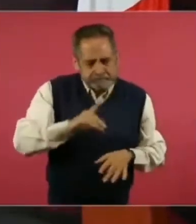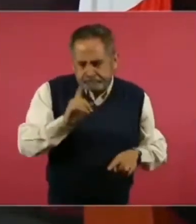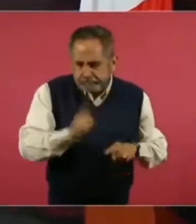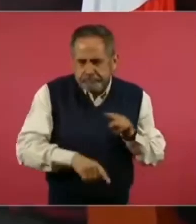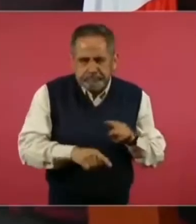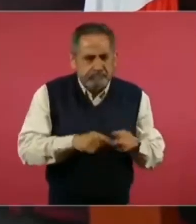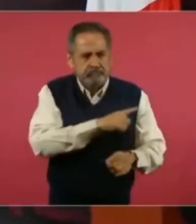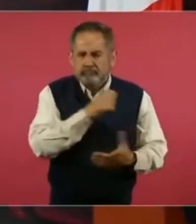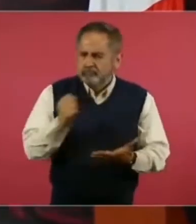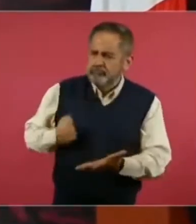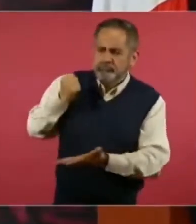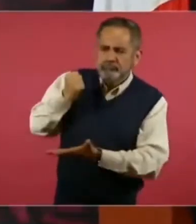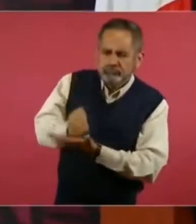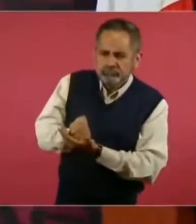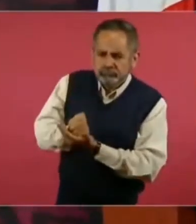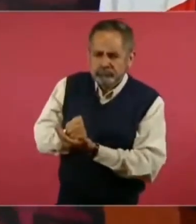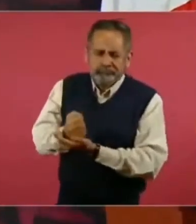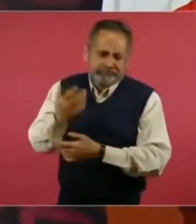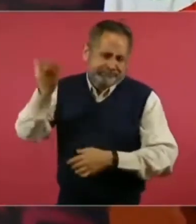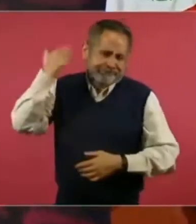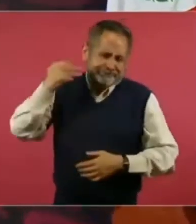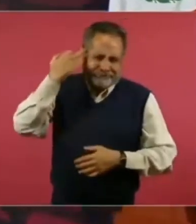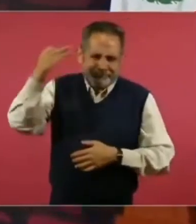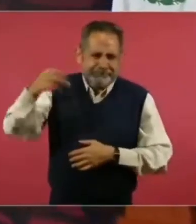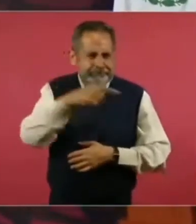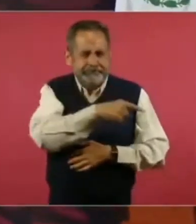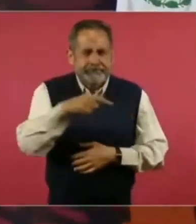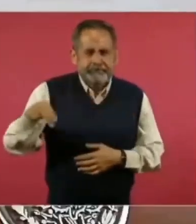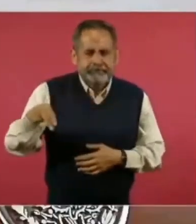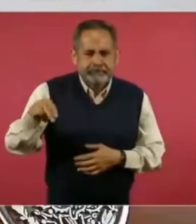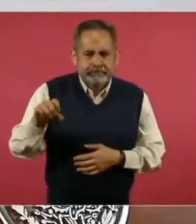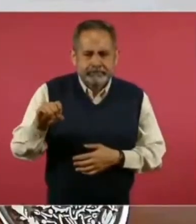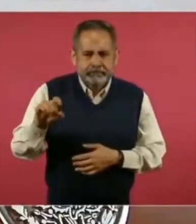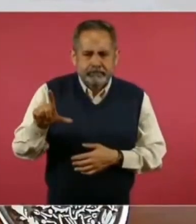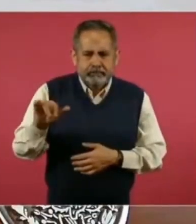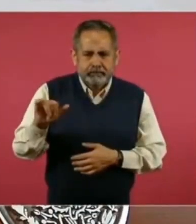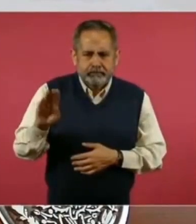se impuso durante el periodo neoliberal,